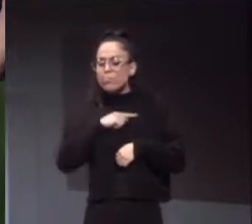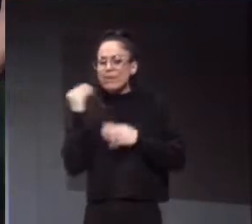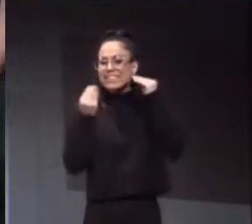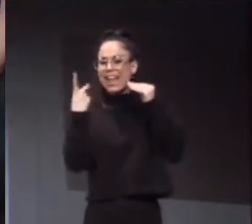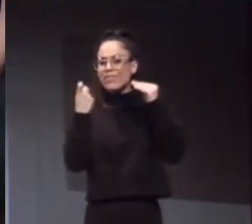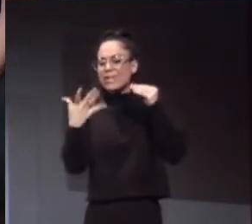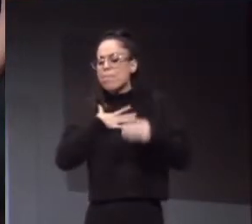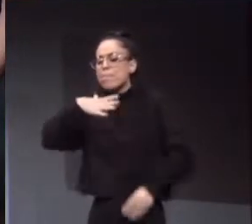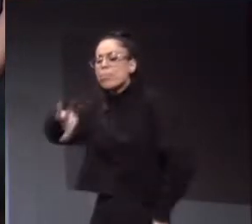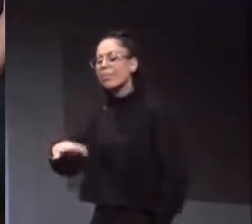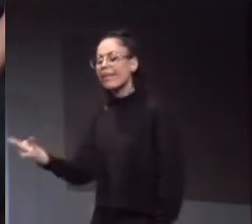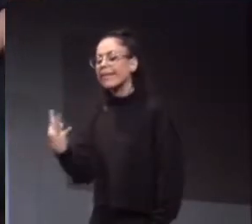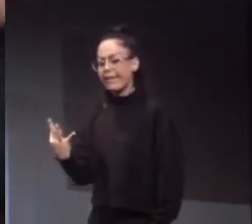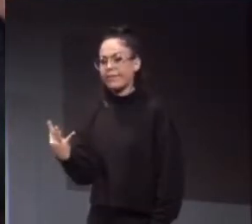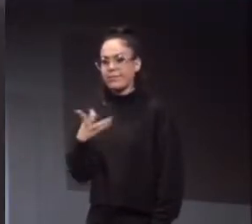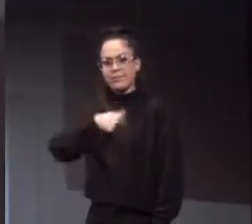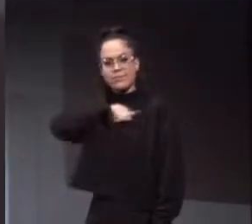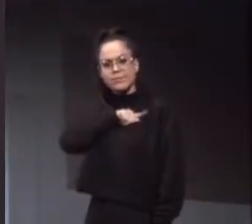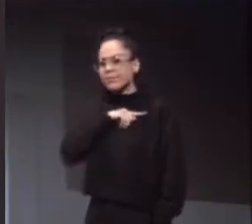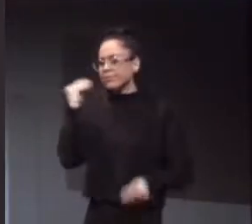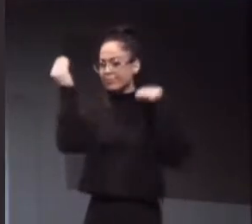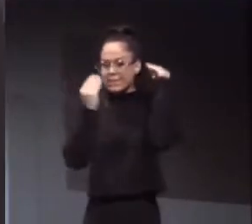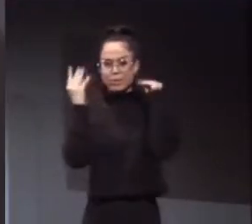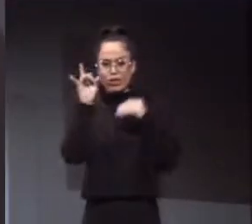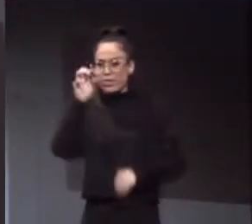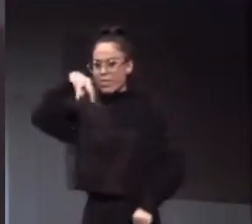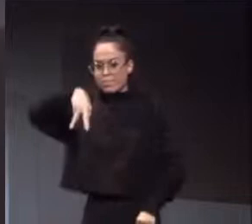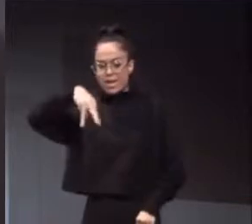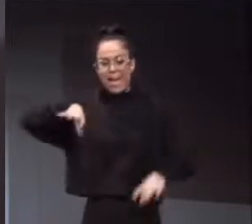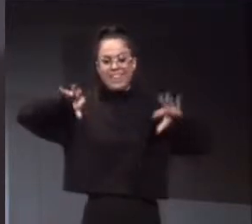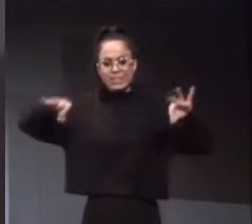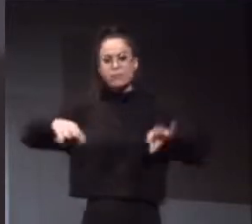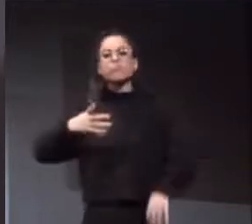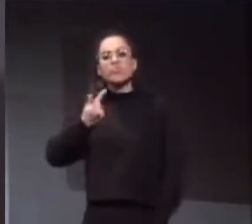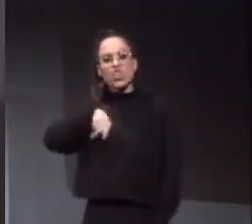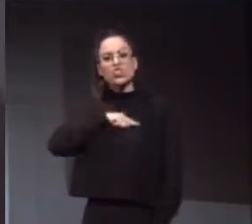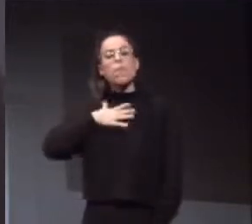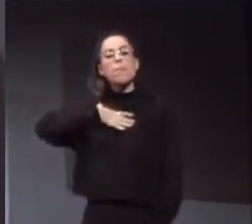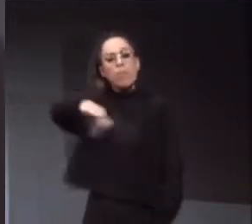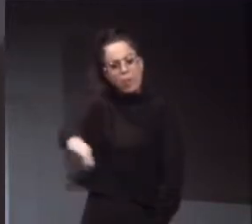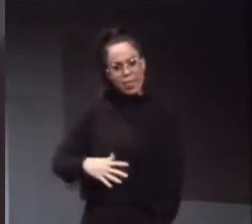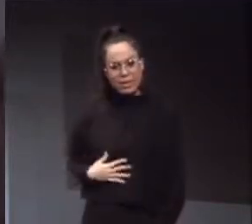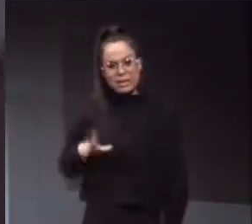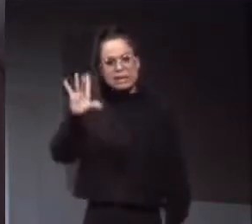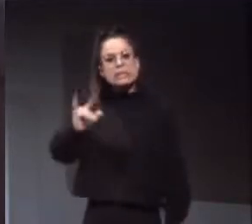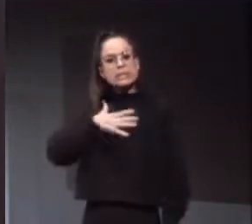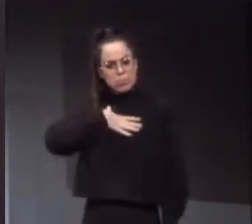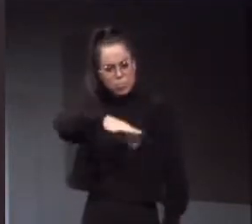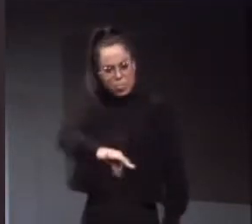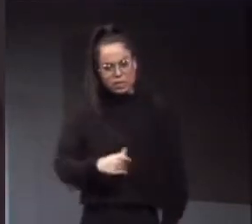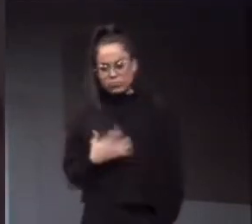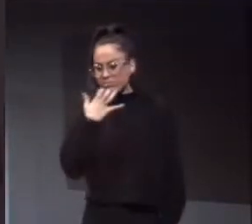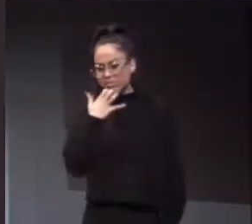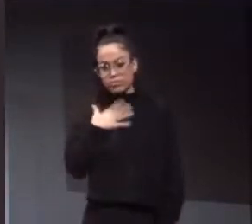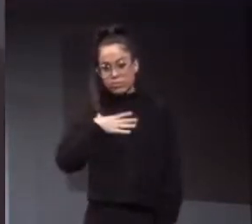fue la gran conquista cultural del 15m el si se puede y es fundamental pensar que se puede pues si no se puede para que el